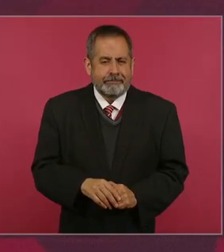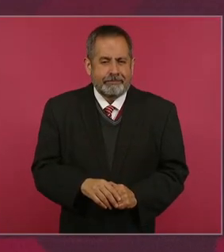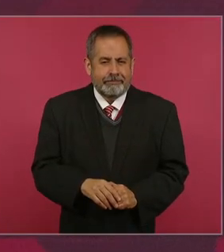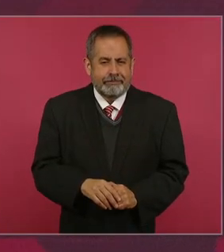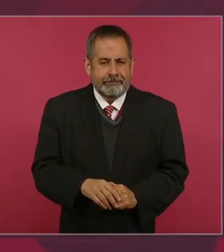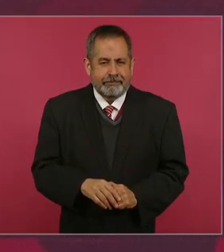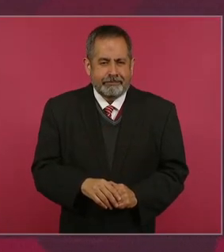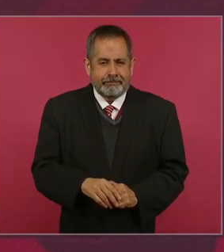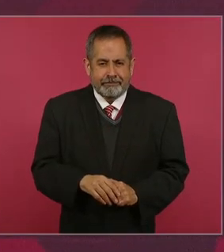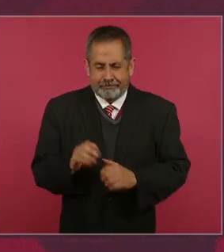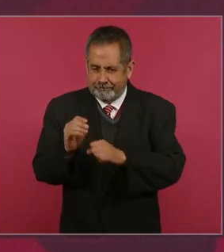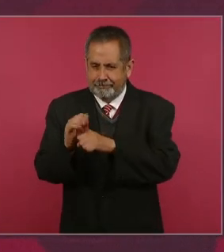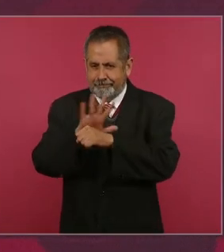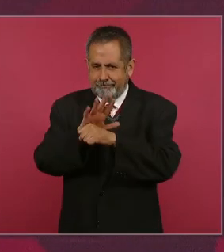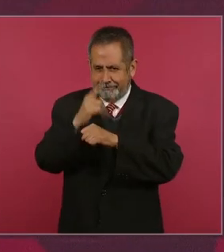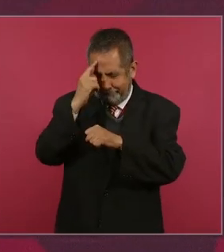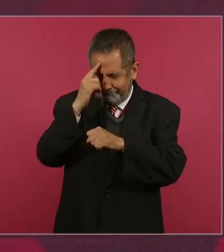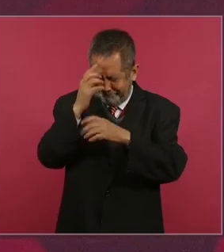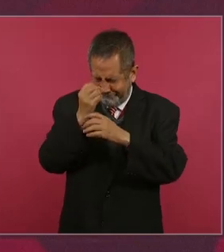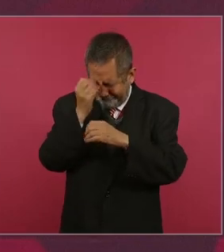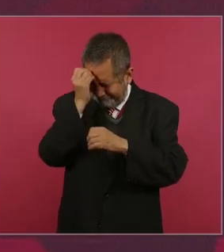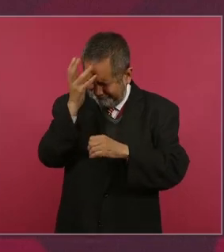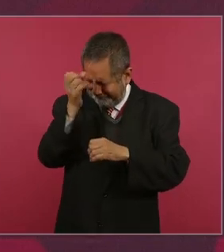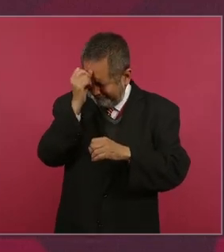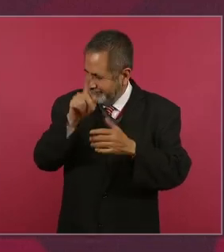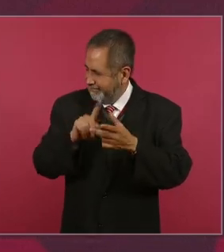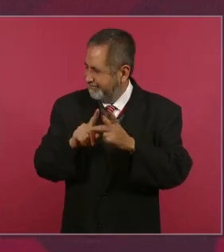el post-COVID